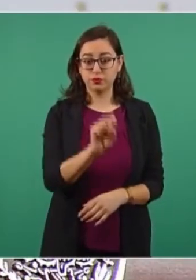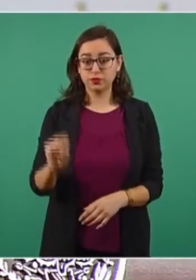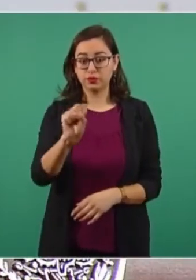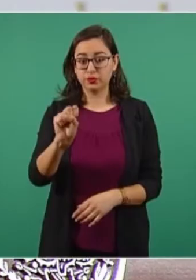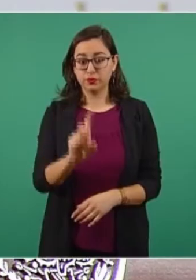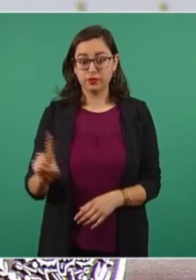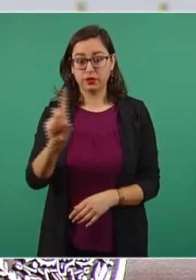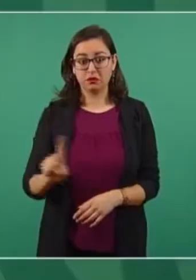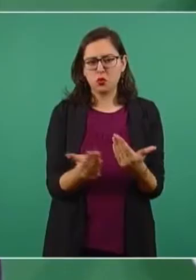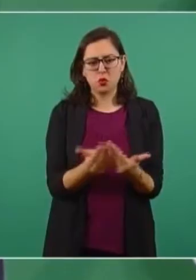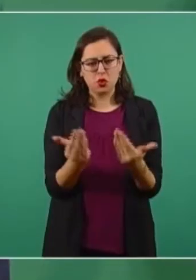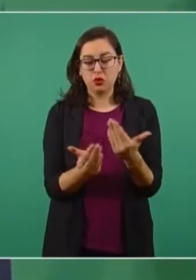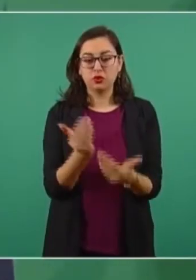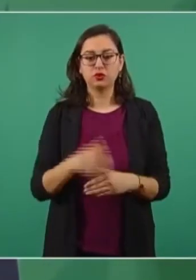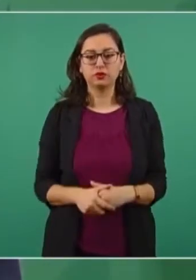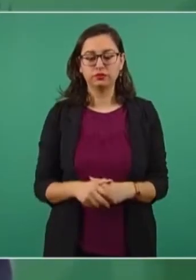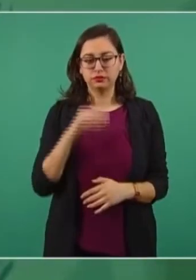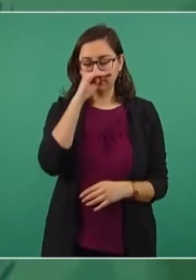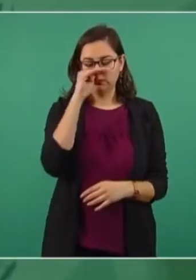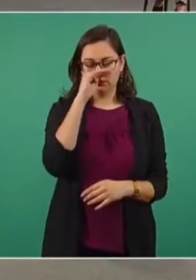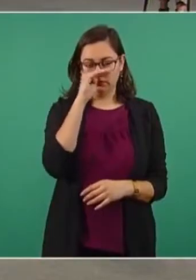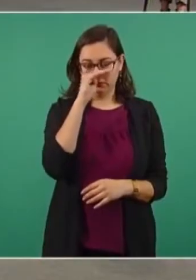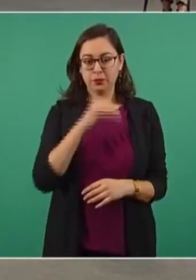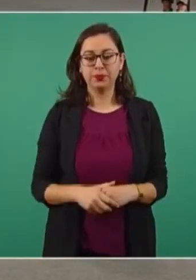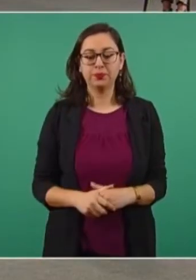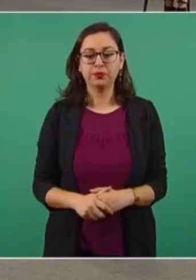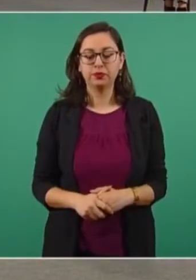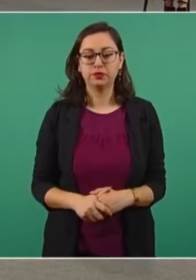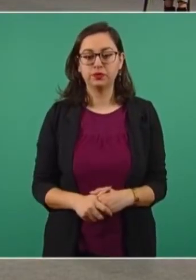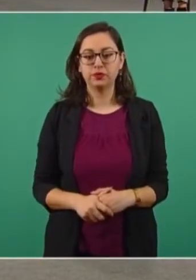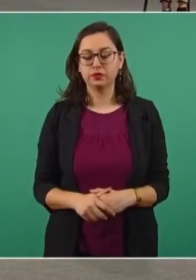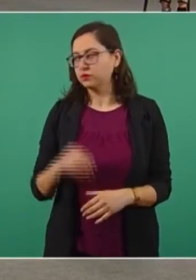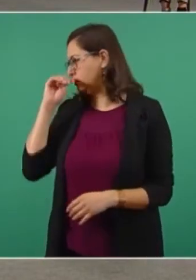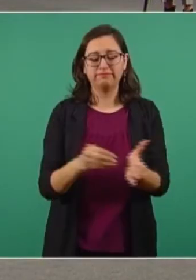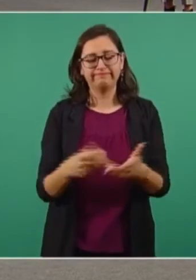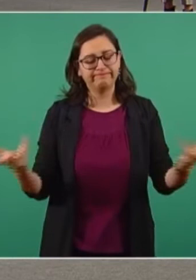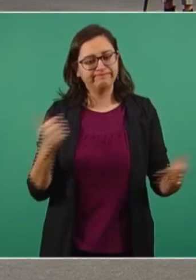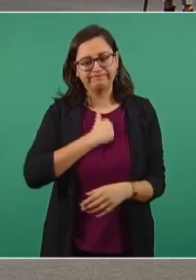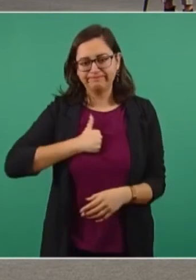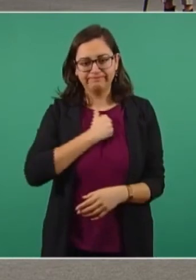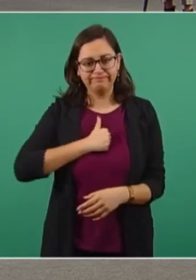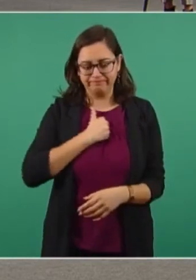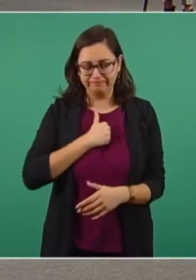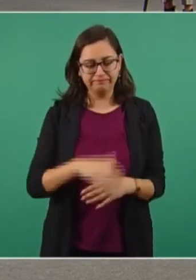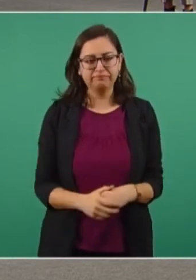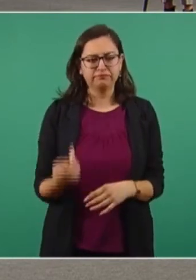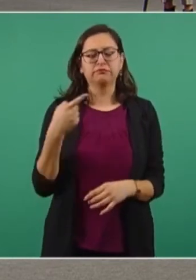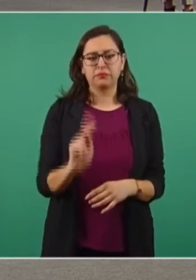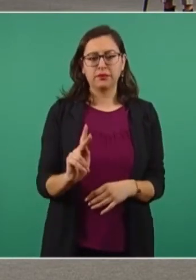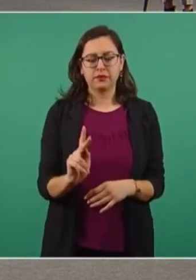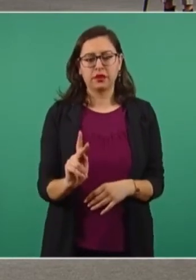hubieron pocos homicidios. En los tres días estuvimos abajo de la media, pero fueron 209,